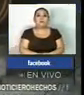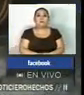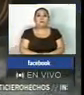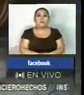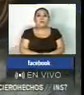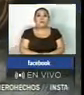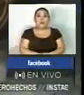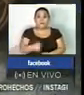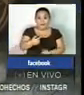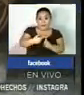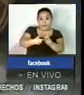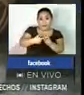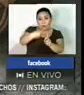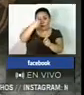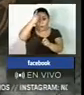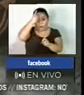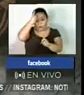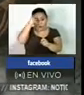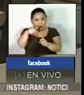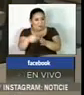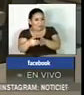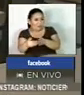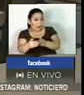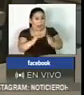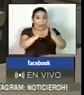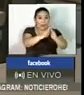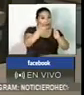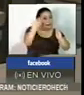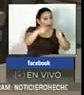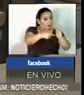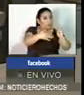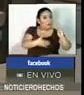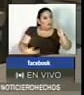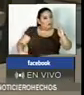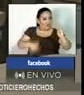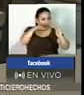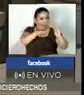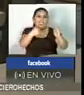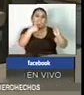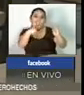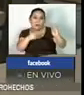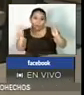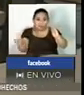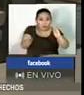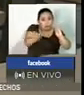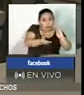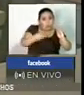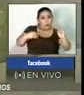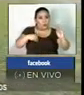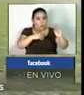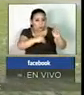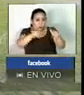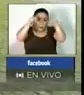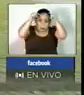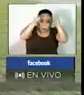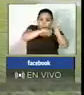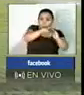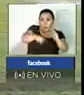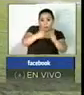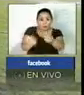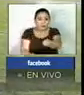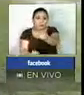Desde este fin de semana, la residencia presidencial albergará a médicos y personal de salud que apoyan en la emergencia sanitaria.